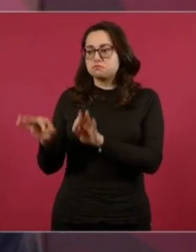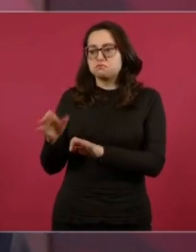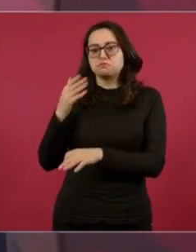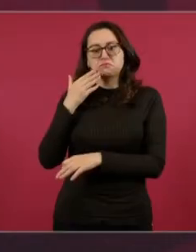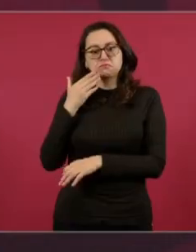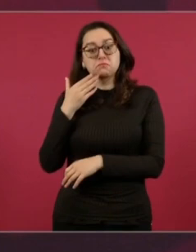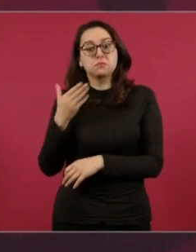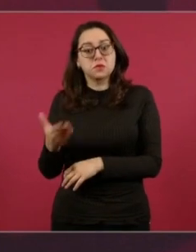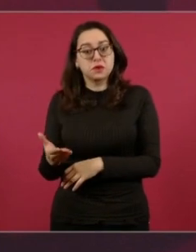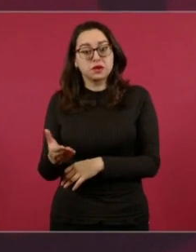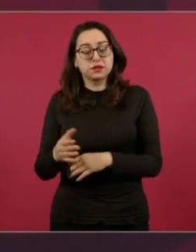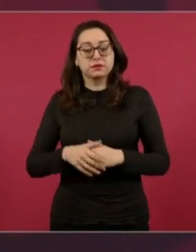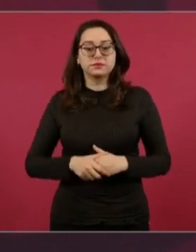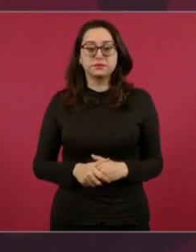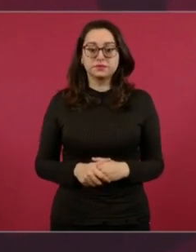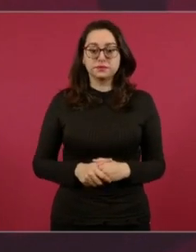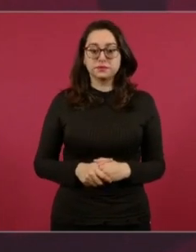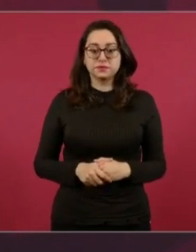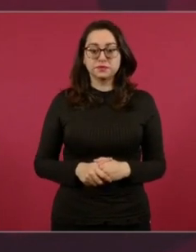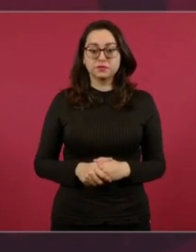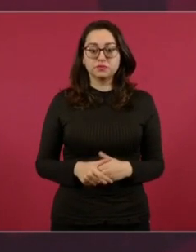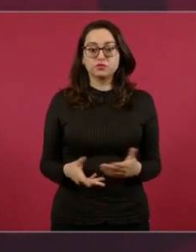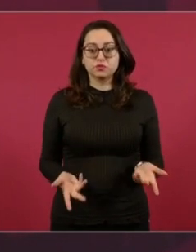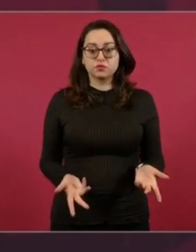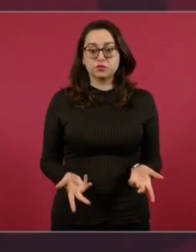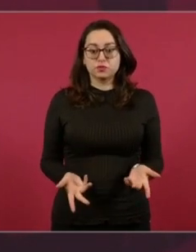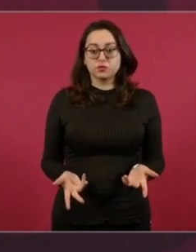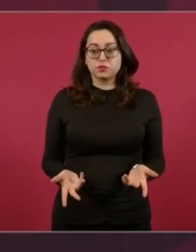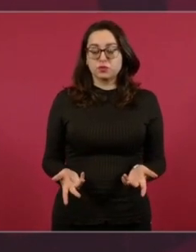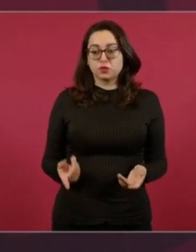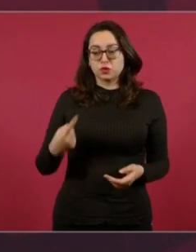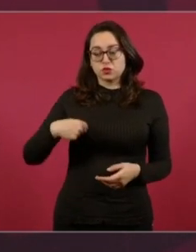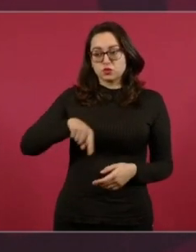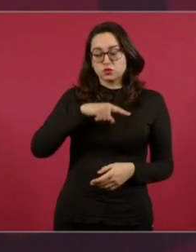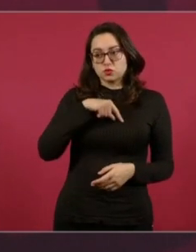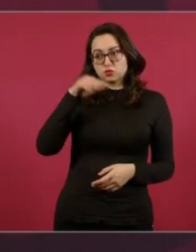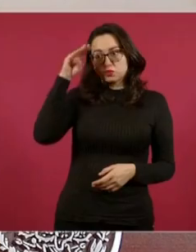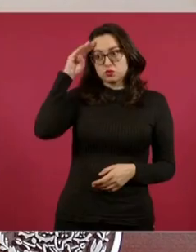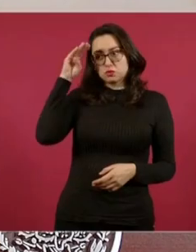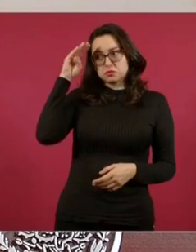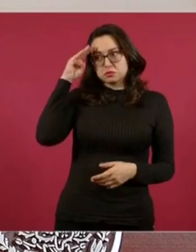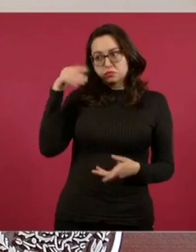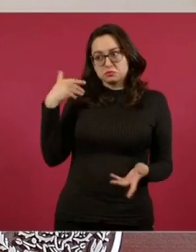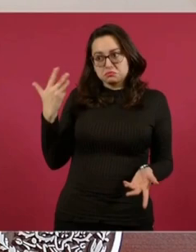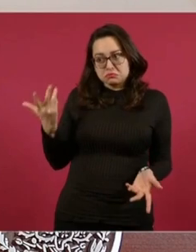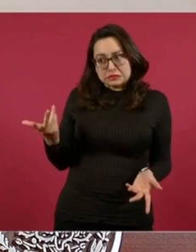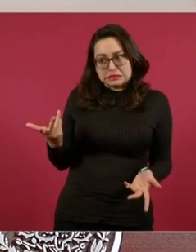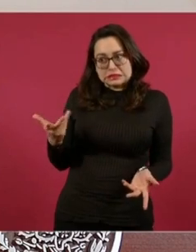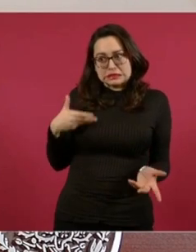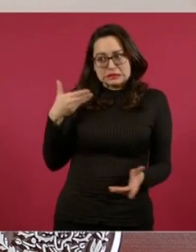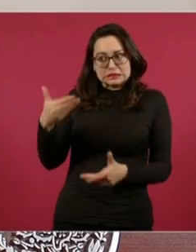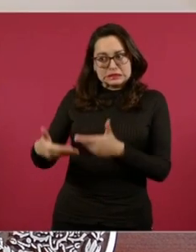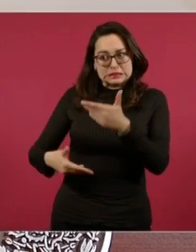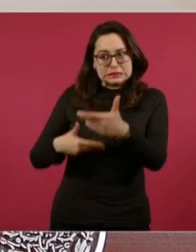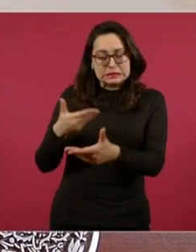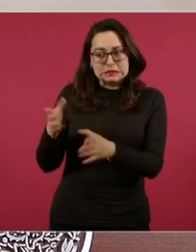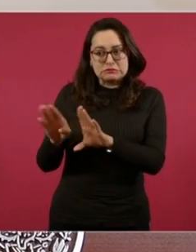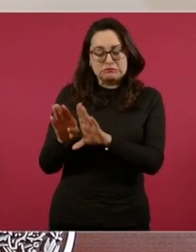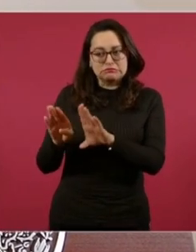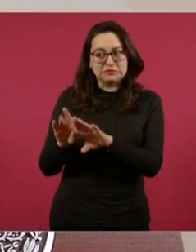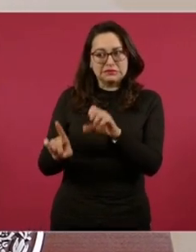Estábamos pues pendientes de la situación de Guatemala. Afortunadamente